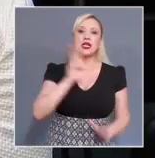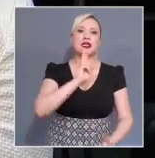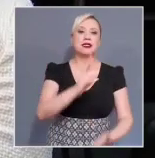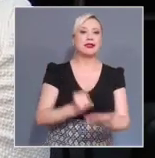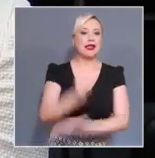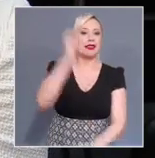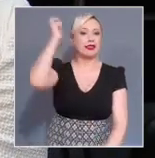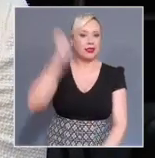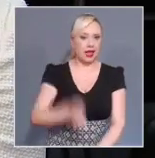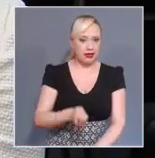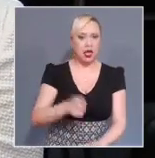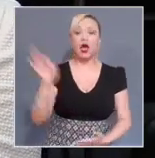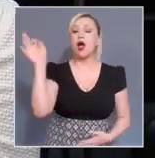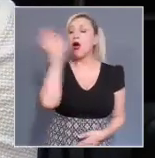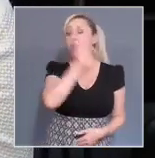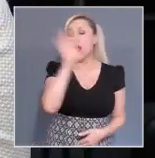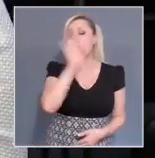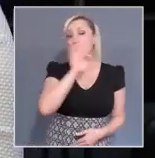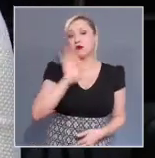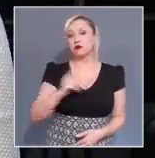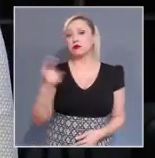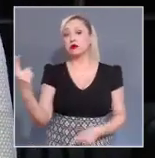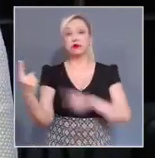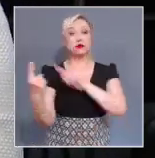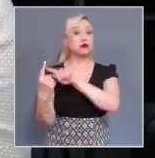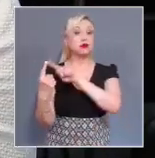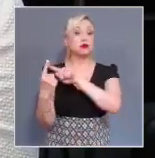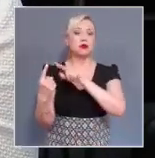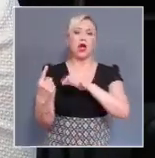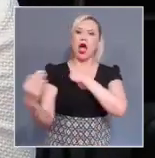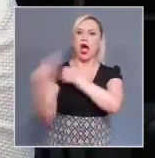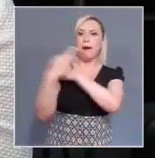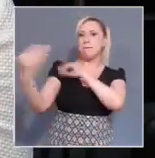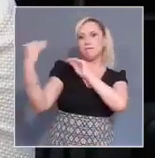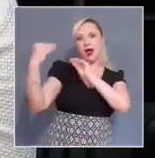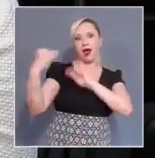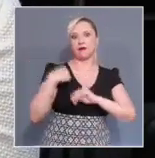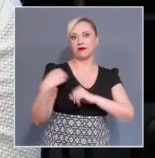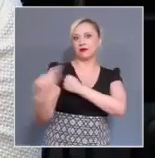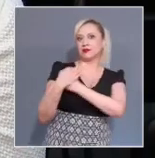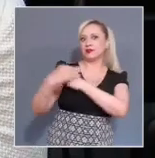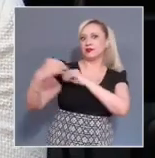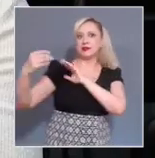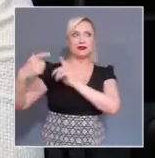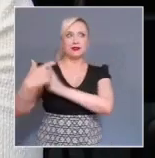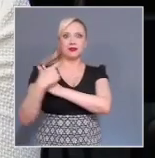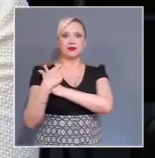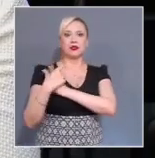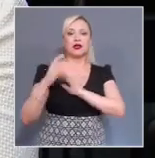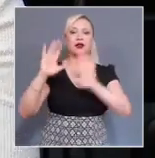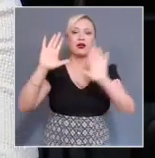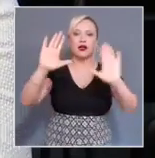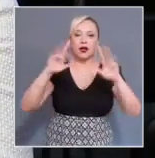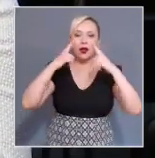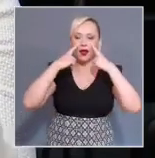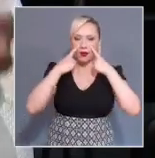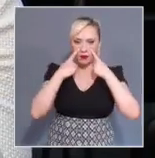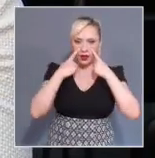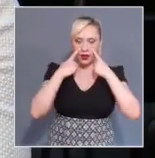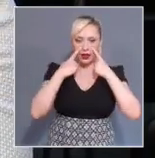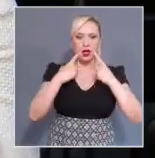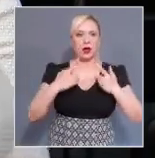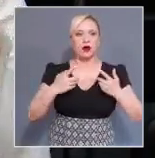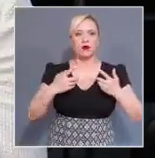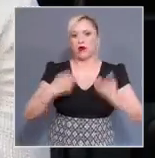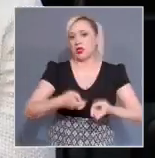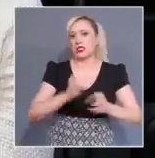de que una parte haya promovido el amparo, la conclusión tendrá que ser en ese sentido. No es suficiente en sí porque hay una